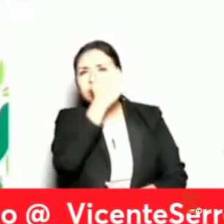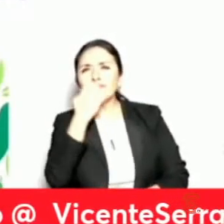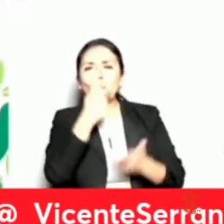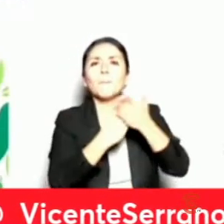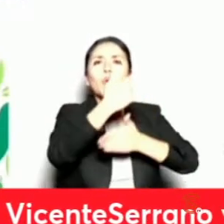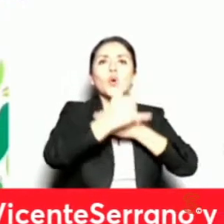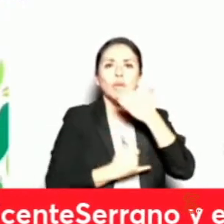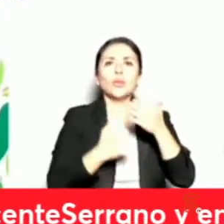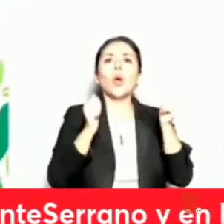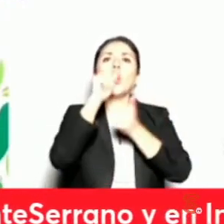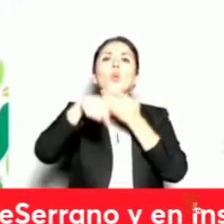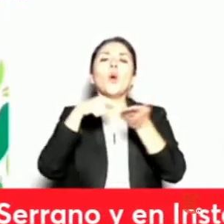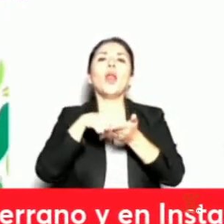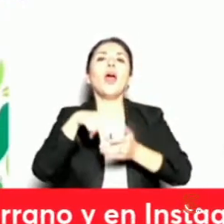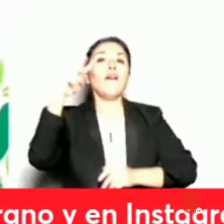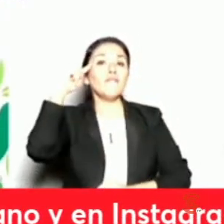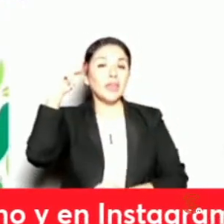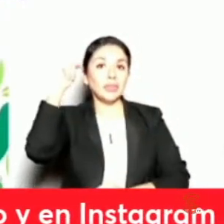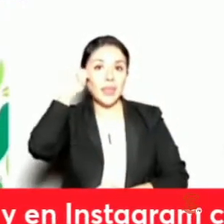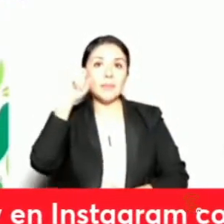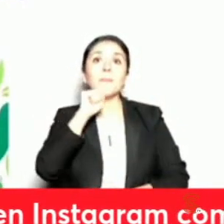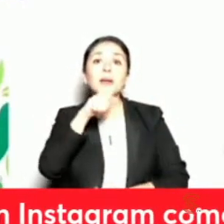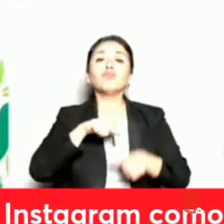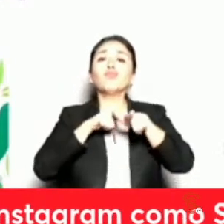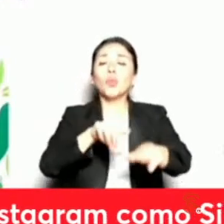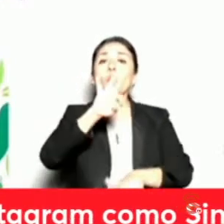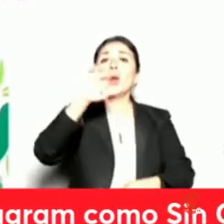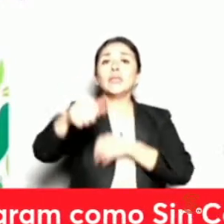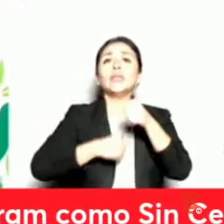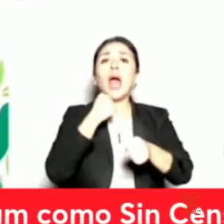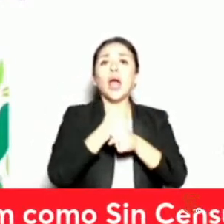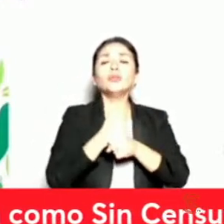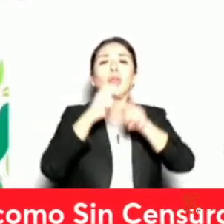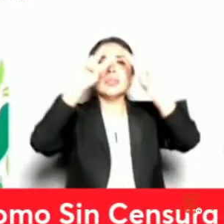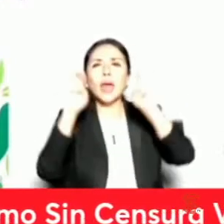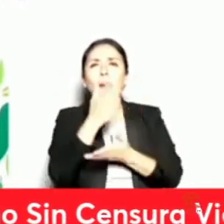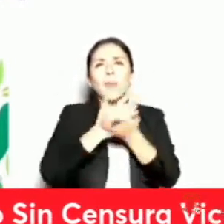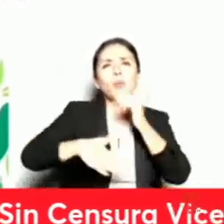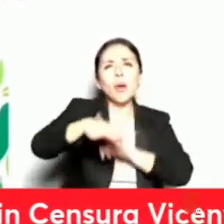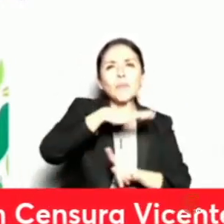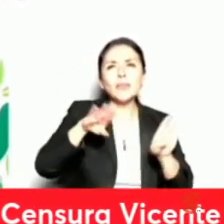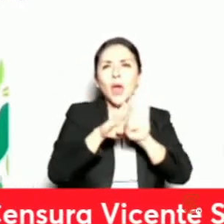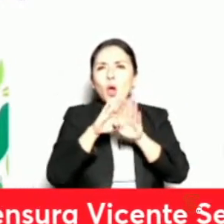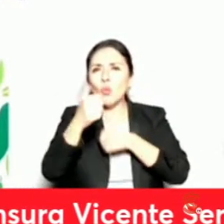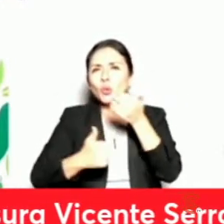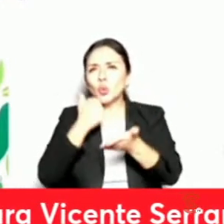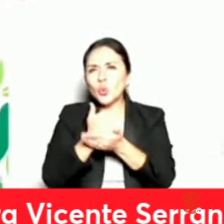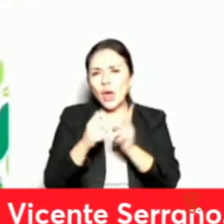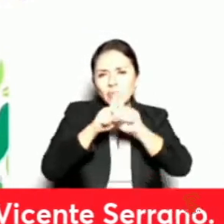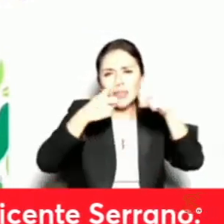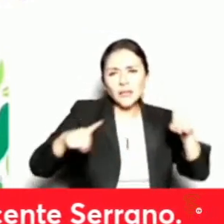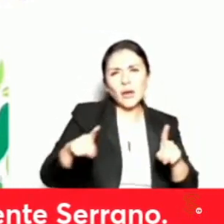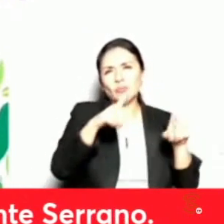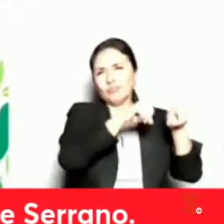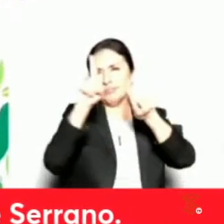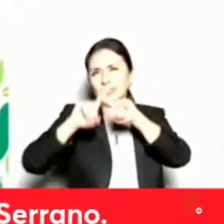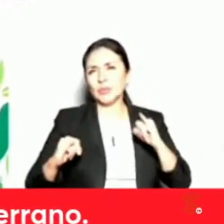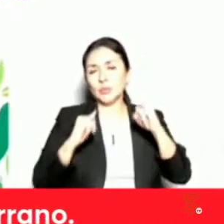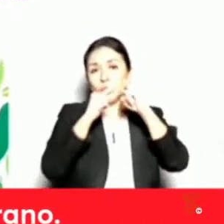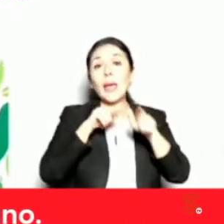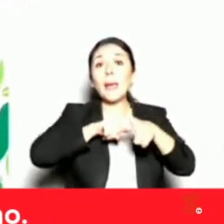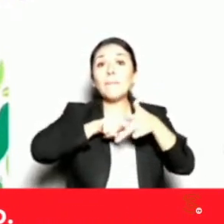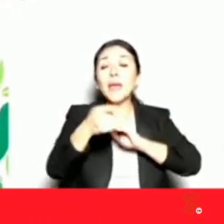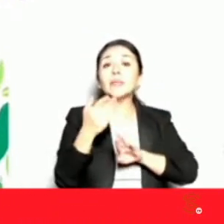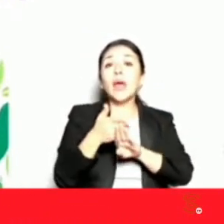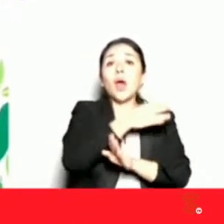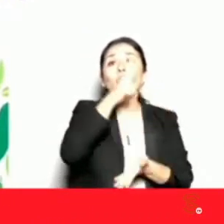Premio Habitat en Pakistán y Vietnam. Con 46 años de trayectoria en temas de medio ambiente, desarrollo urbano y territorial en dependencias federales. Desde